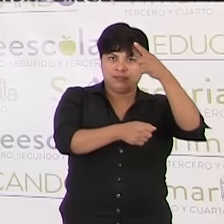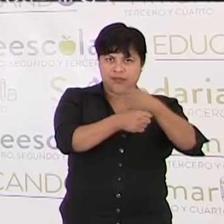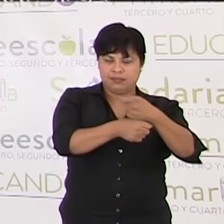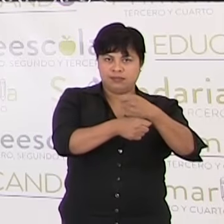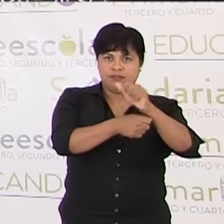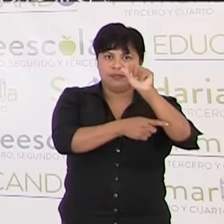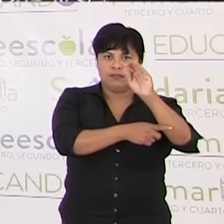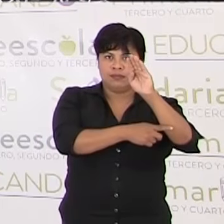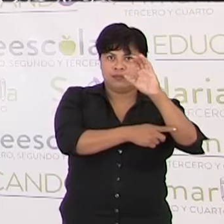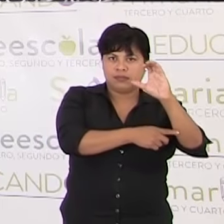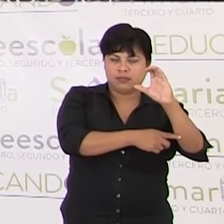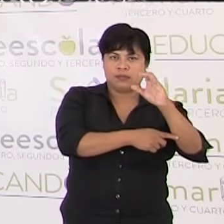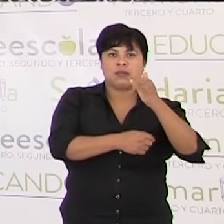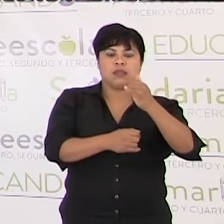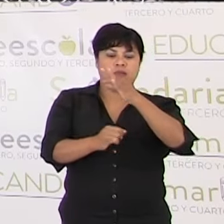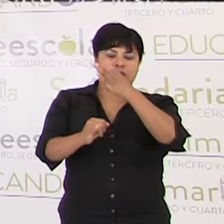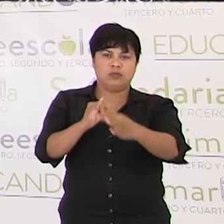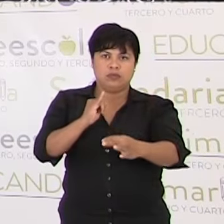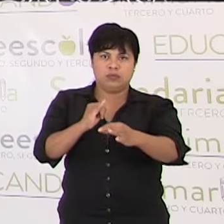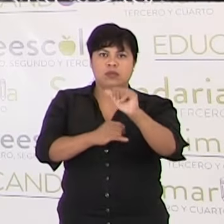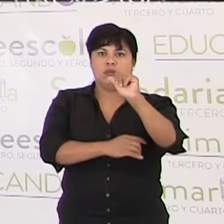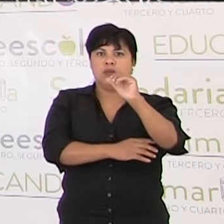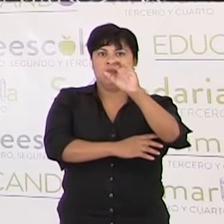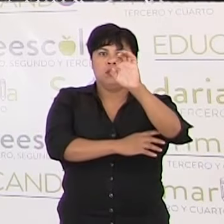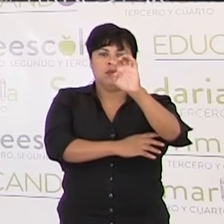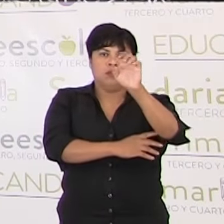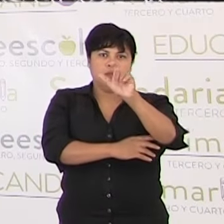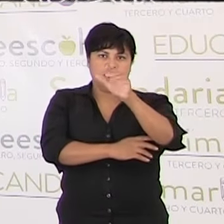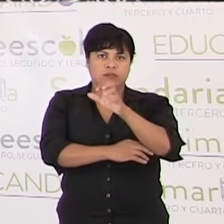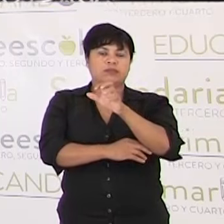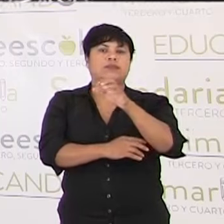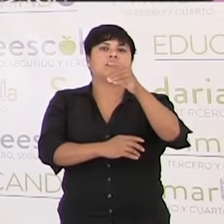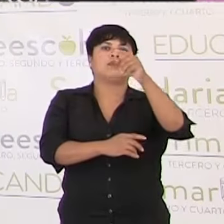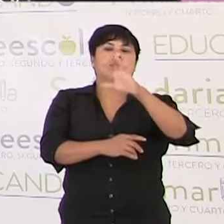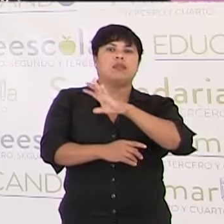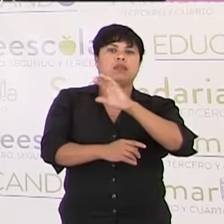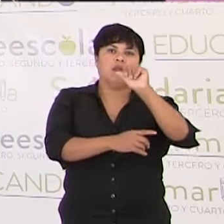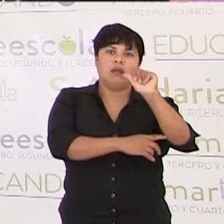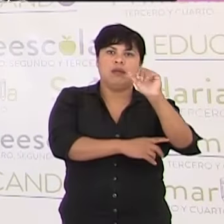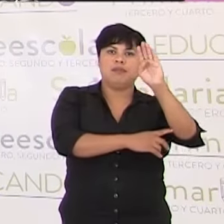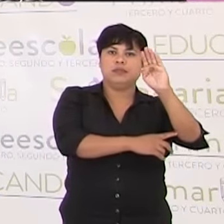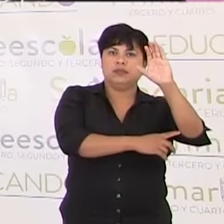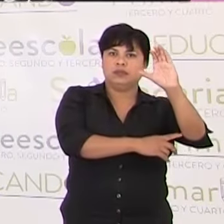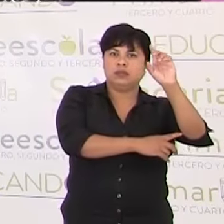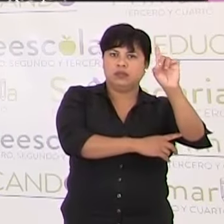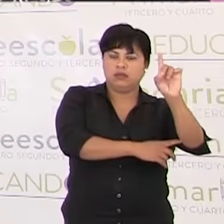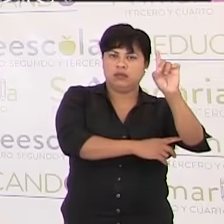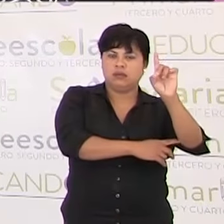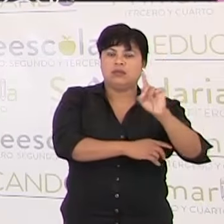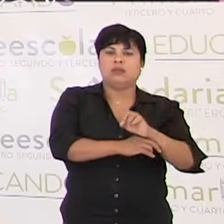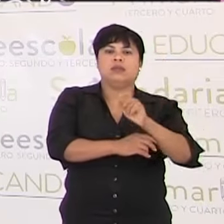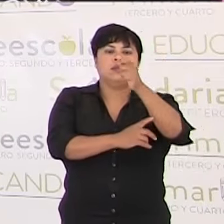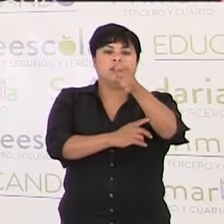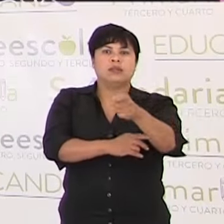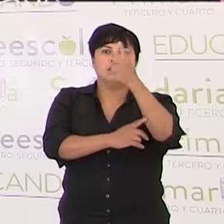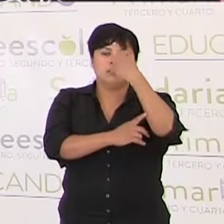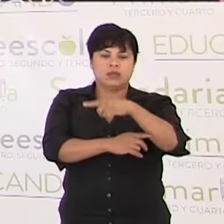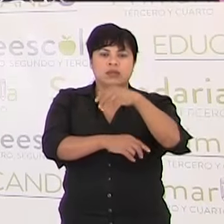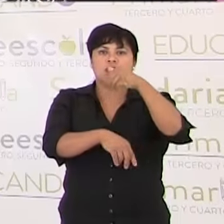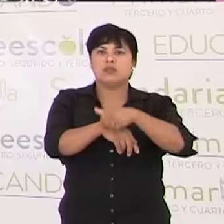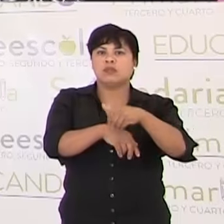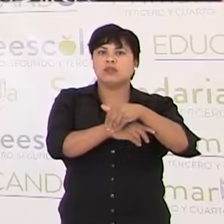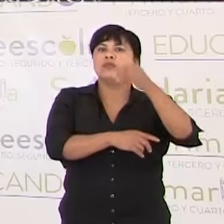abecedario y las últimas letras del abecedario. Las letras A, B, C y D son para las